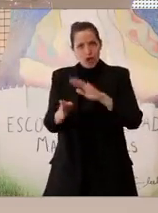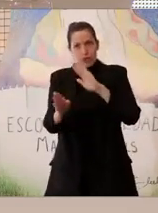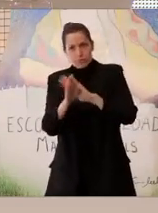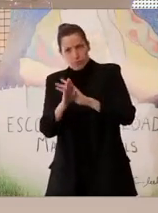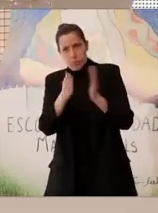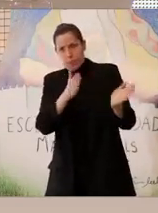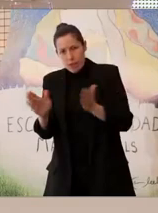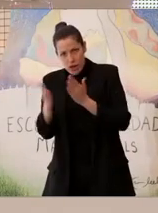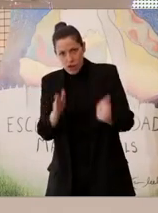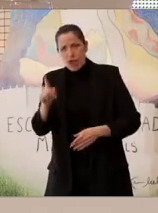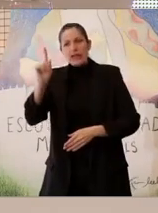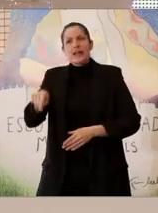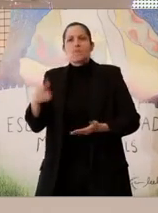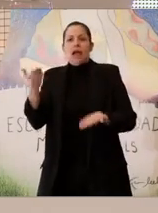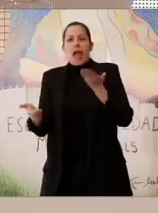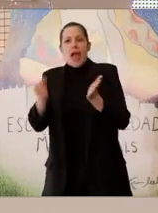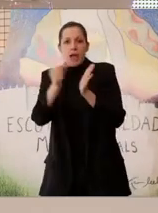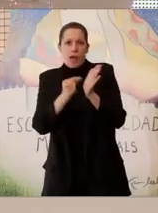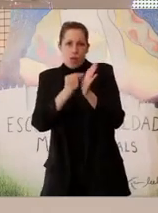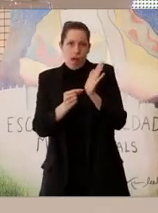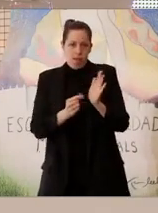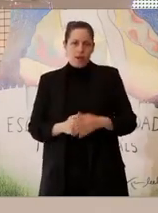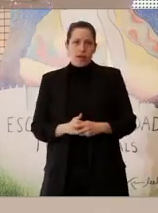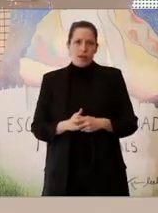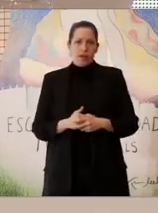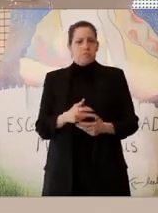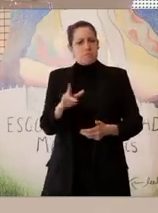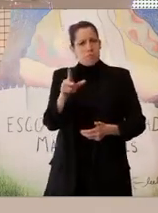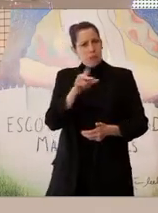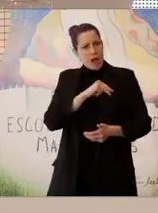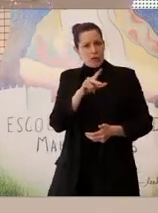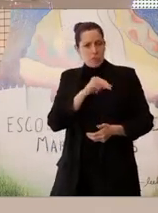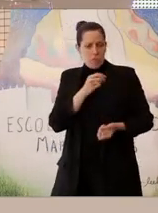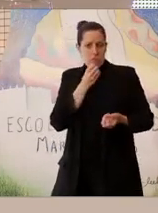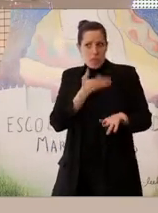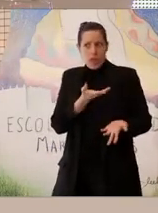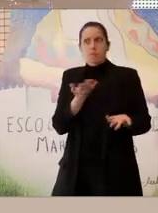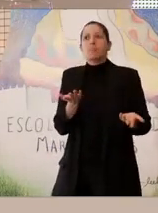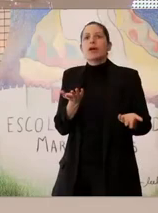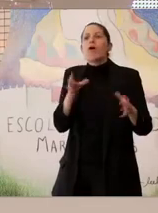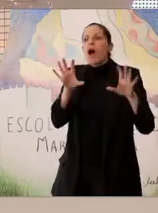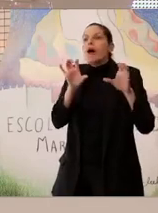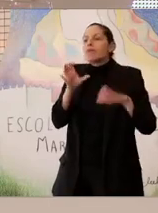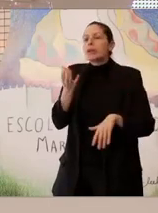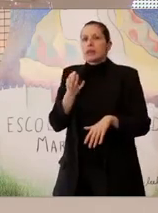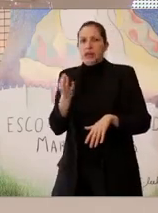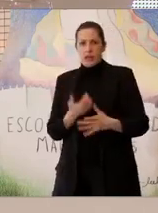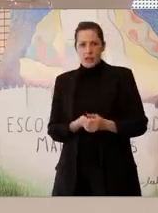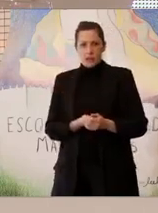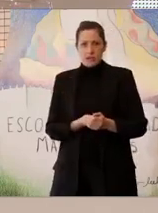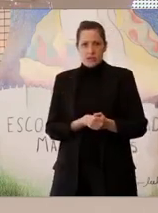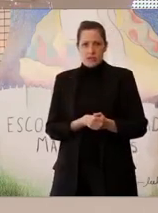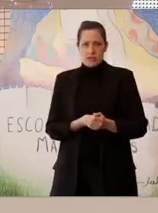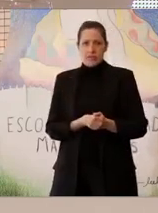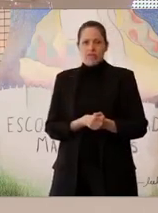y evaluable. No vaya con que usted apunte un curso, no. Usted acredite los méritos y que ha aprendido y que no está meramente conectado al